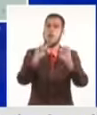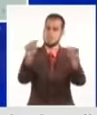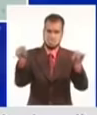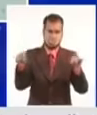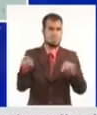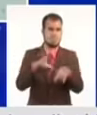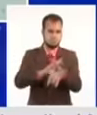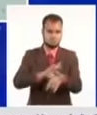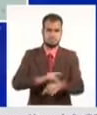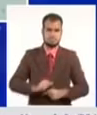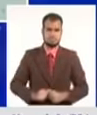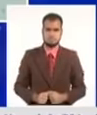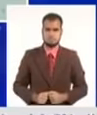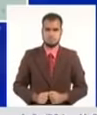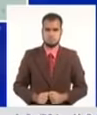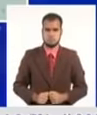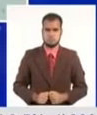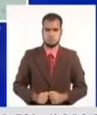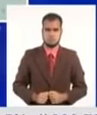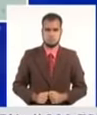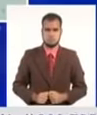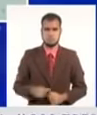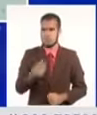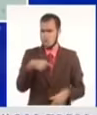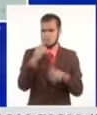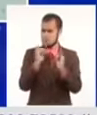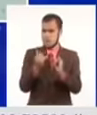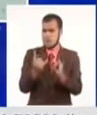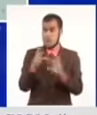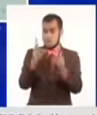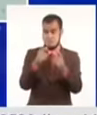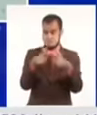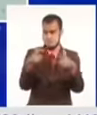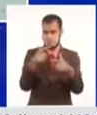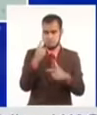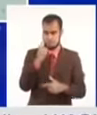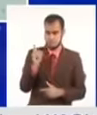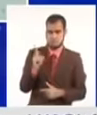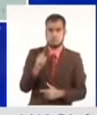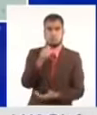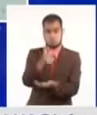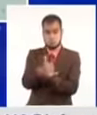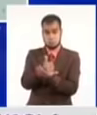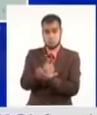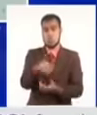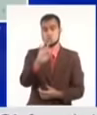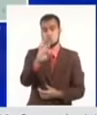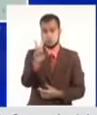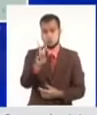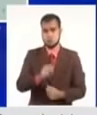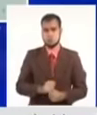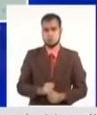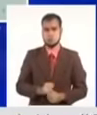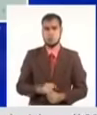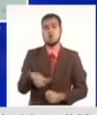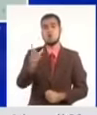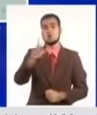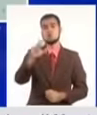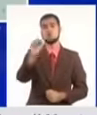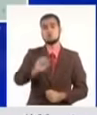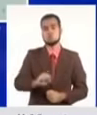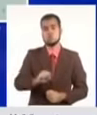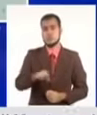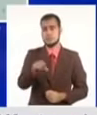señalar los que mayor número de casos tienen. El de Pinar del Río con 82, Consolación del Sur